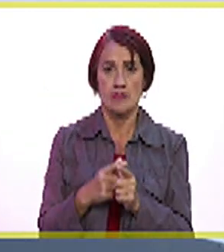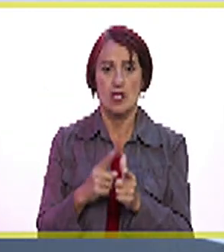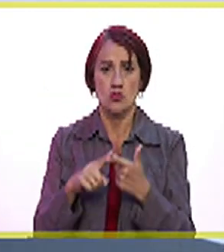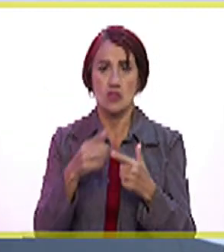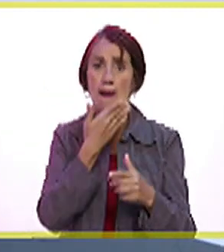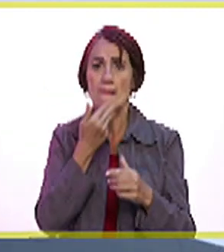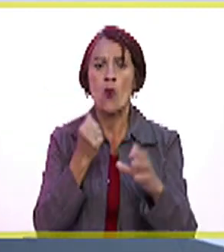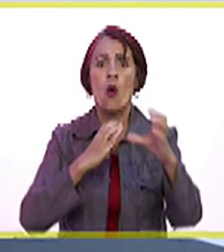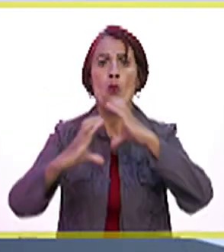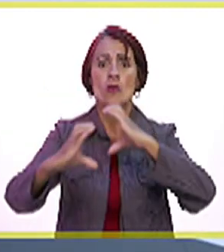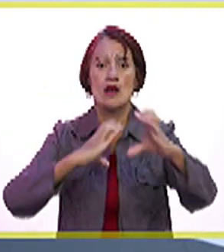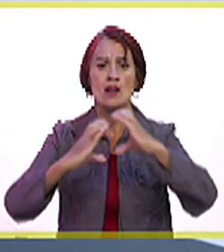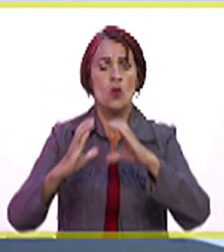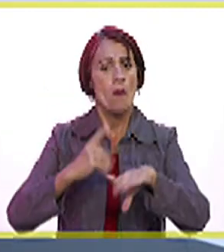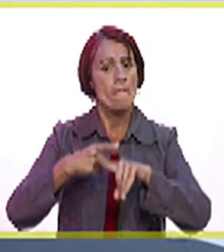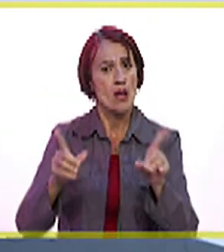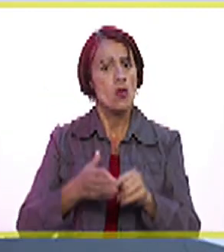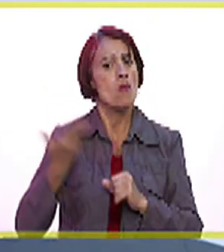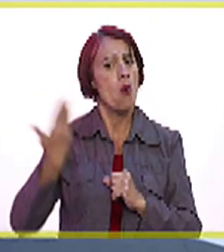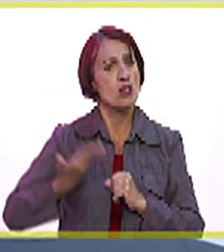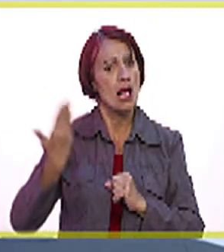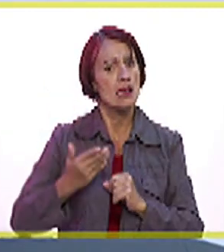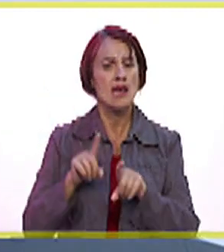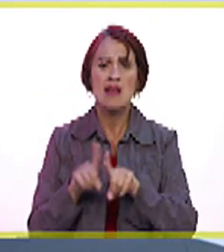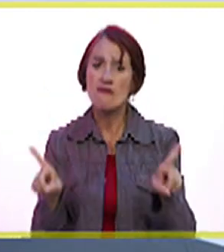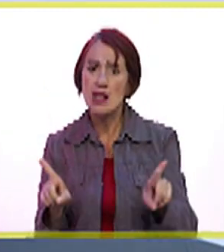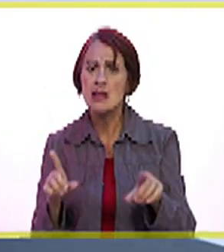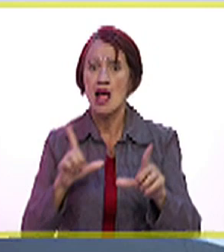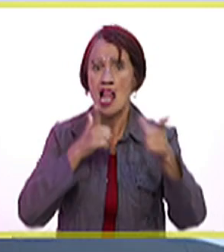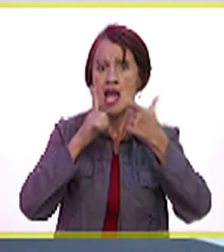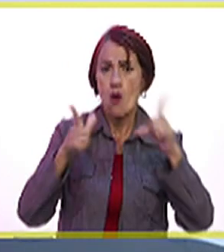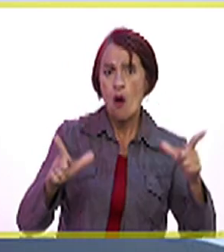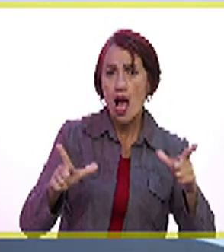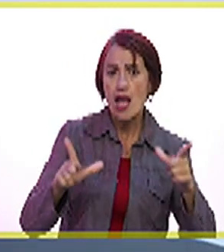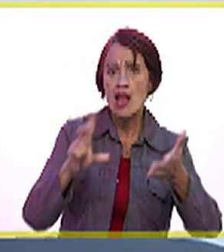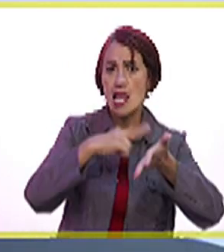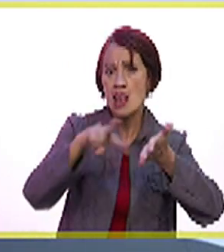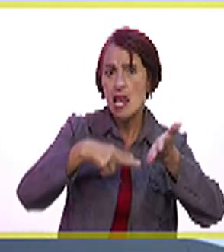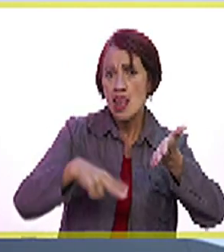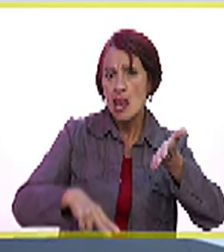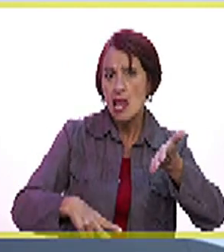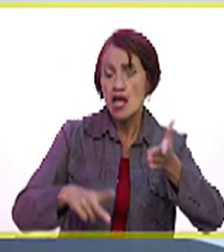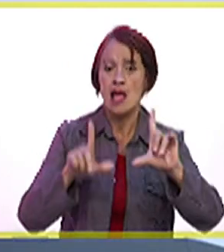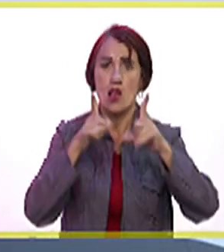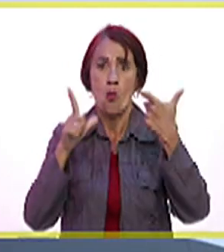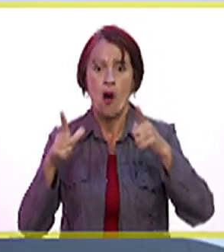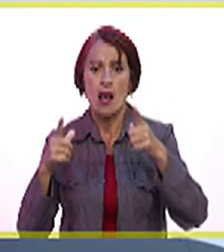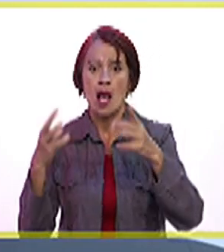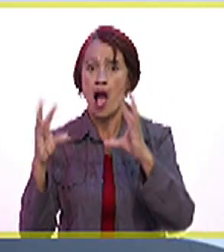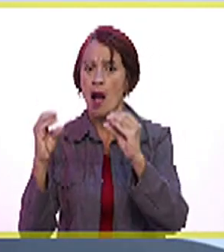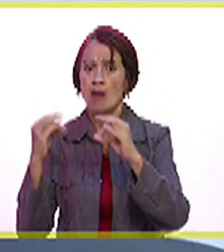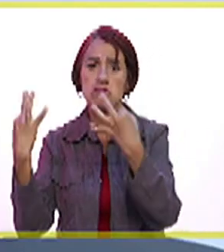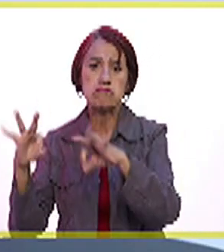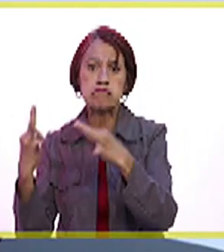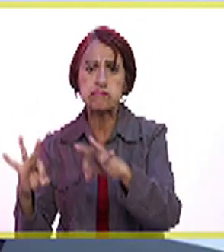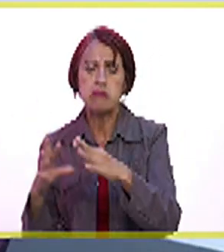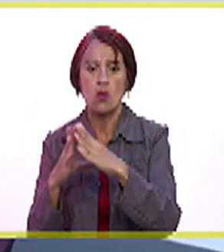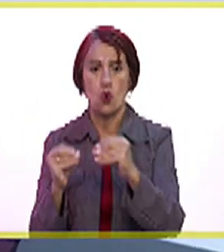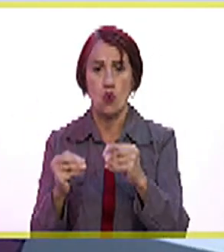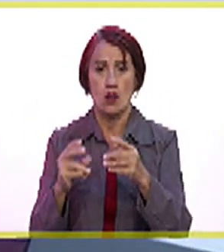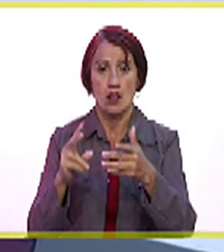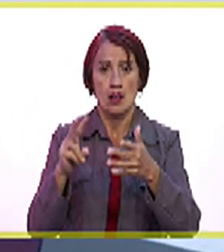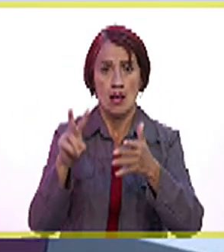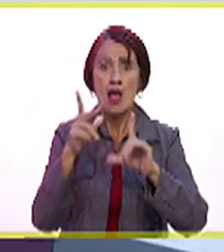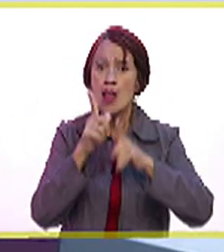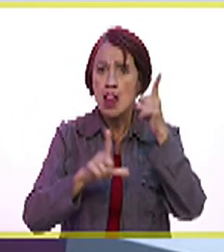mejor comunicación. Pero es importante saber cuál es la diferencia del lenguaje literario y el lenguaje coloquial. Cuando hablamos del lenguaje literario